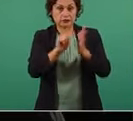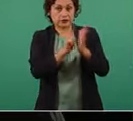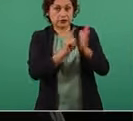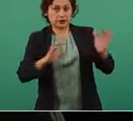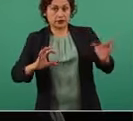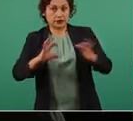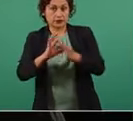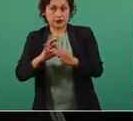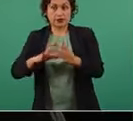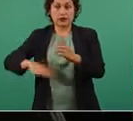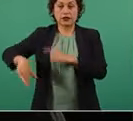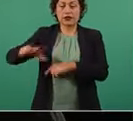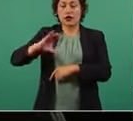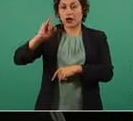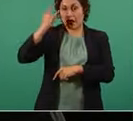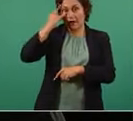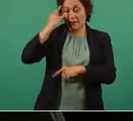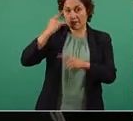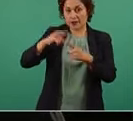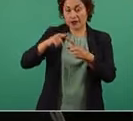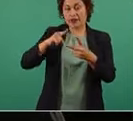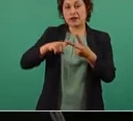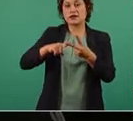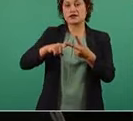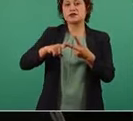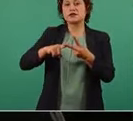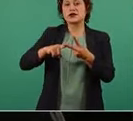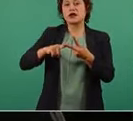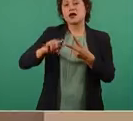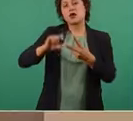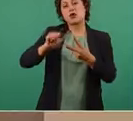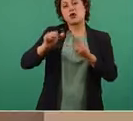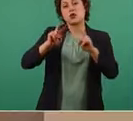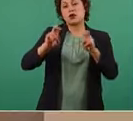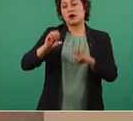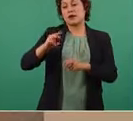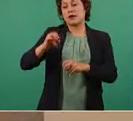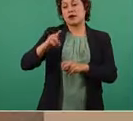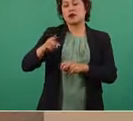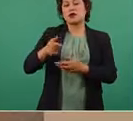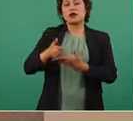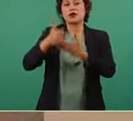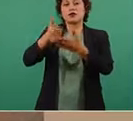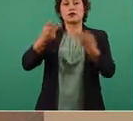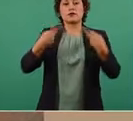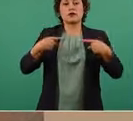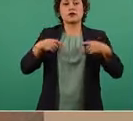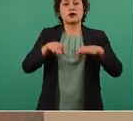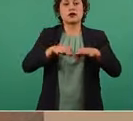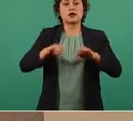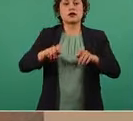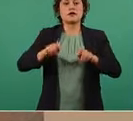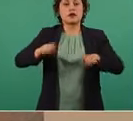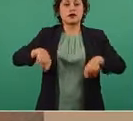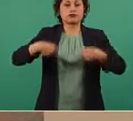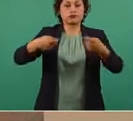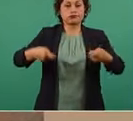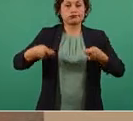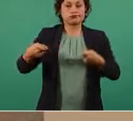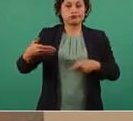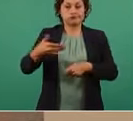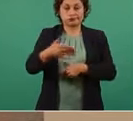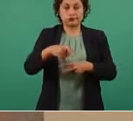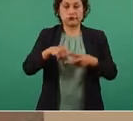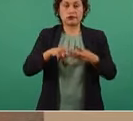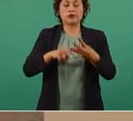en la sonda de Campeche, operación Camarón para ayuda con la pesca y la interdicción marítima. En lo que se